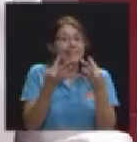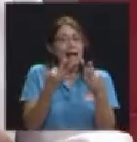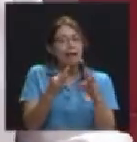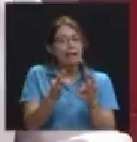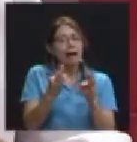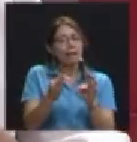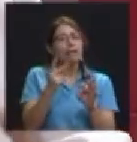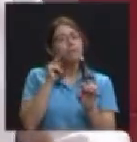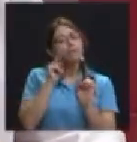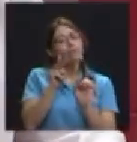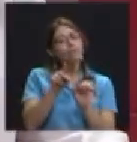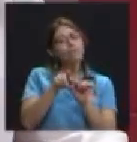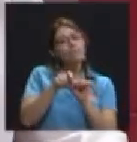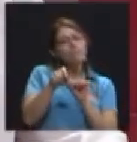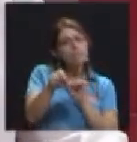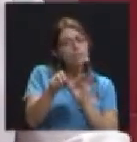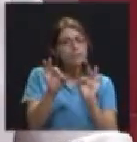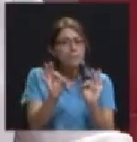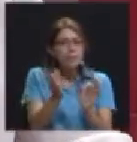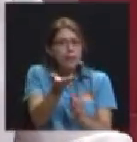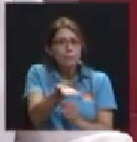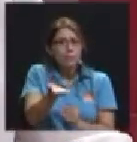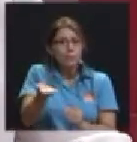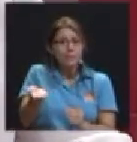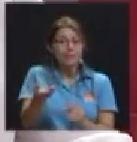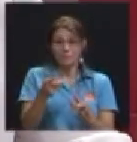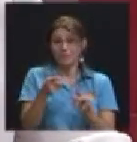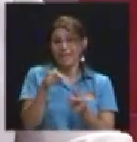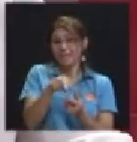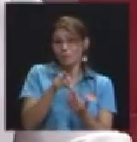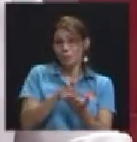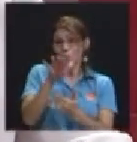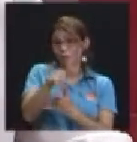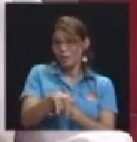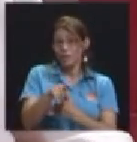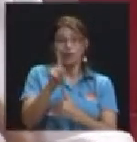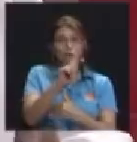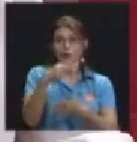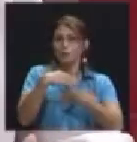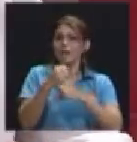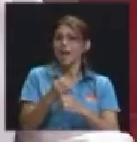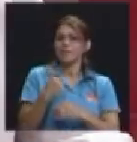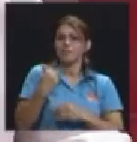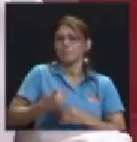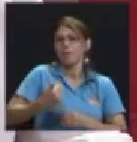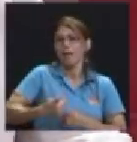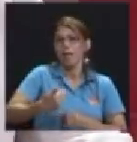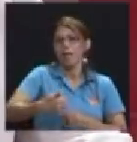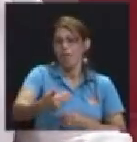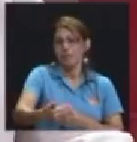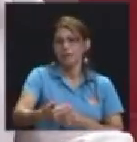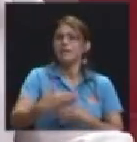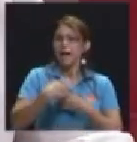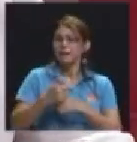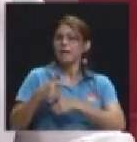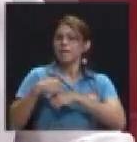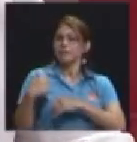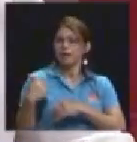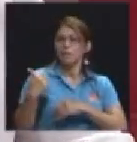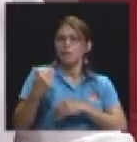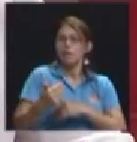Entonces, en estos proyectos que no son tan continuos, cuando se hace uno nuevo, pues se hace toda una